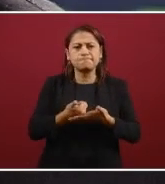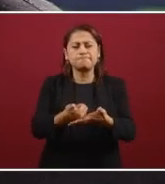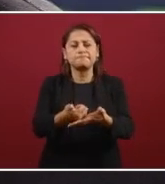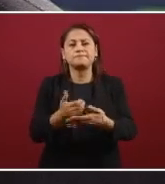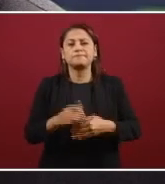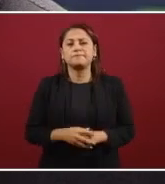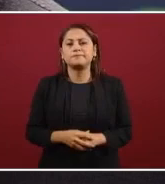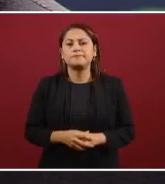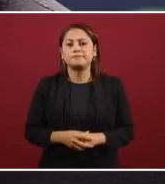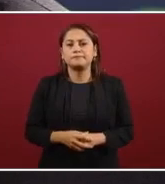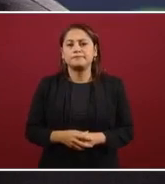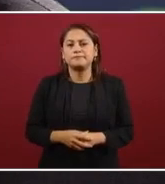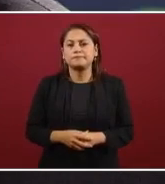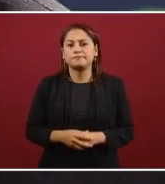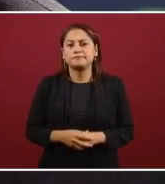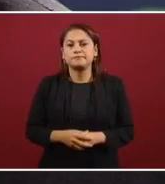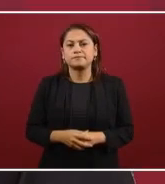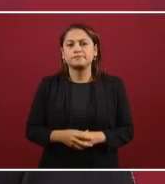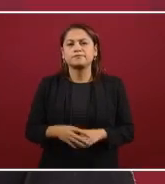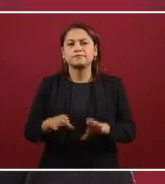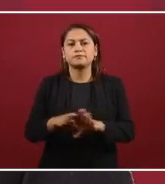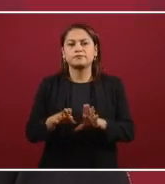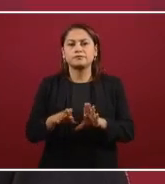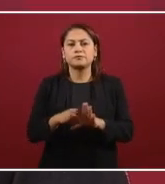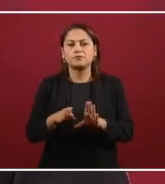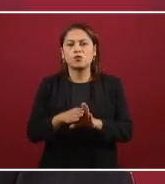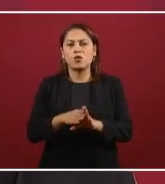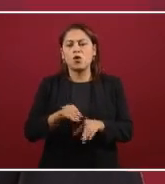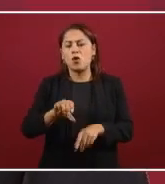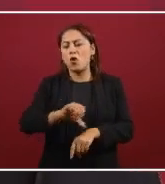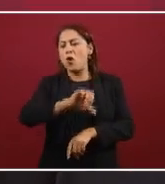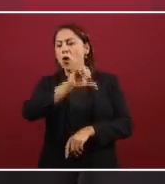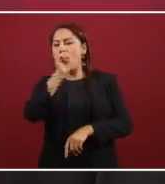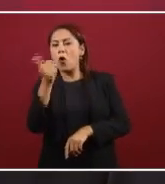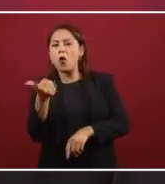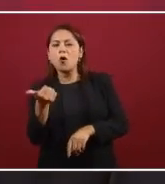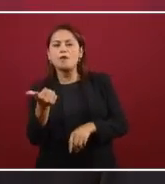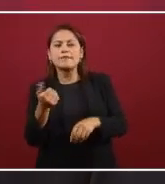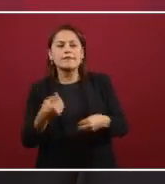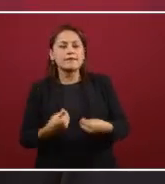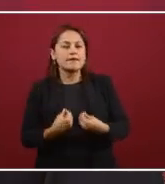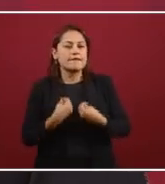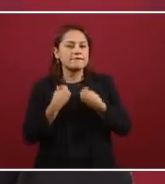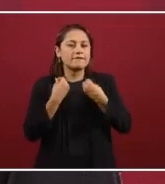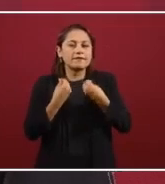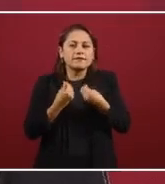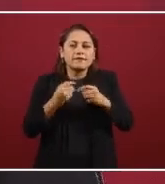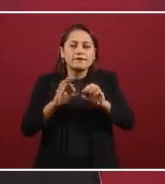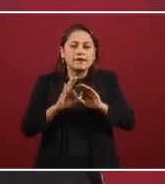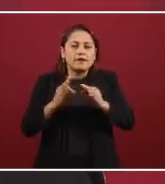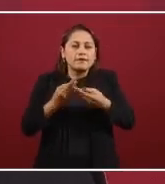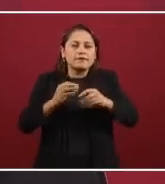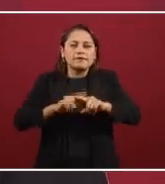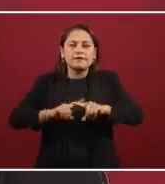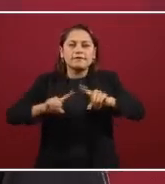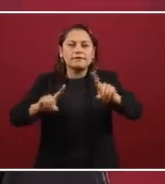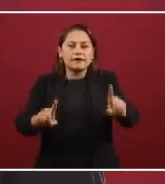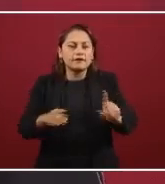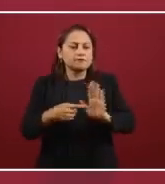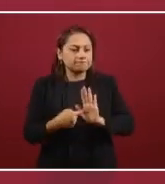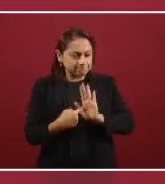mostrar otras opciones, otras alternativas, otras formas de vida que no